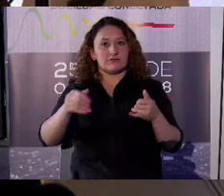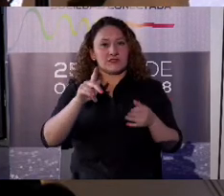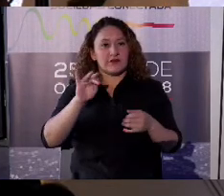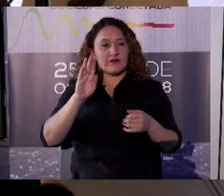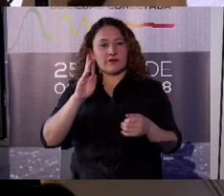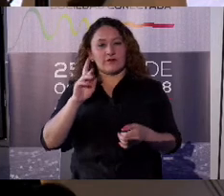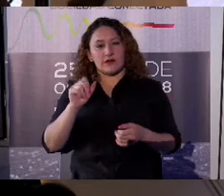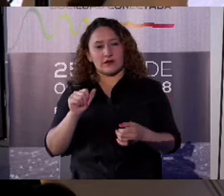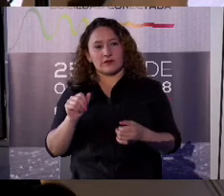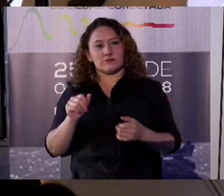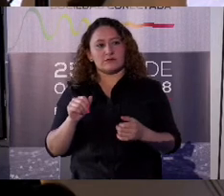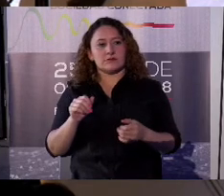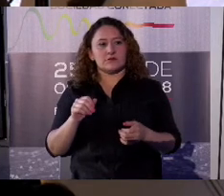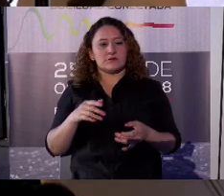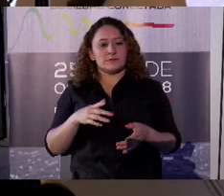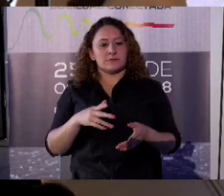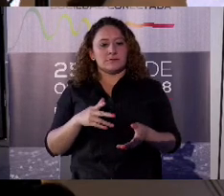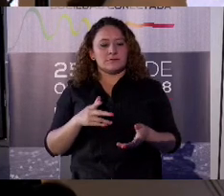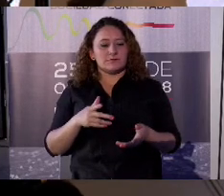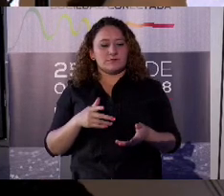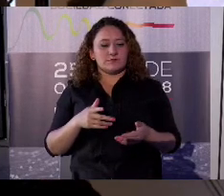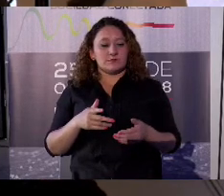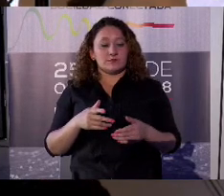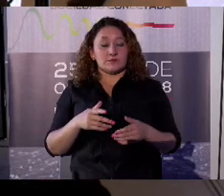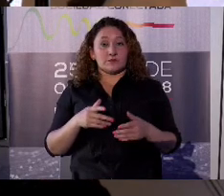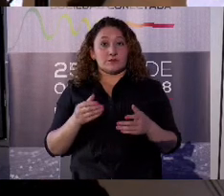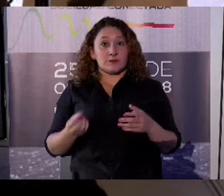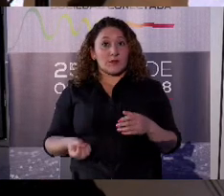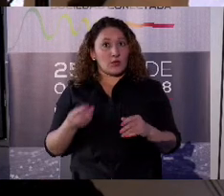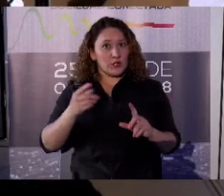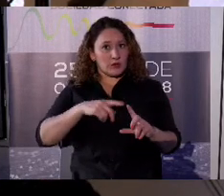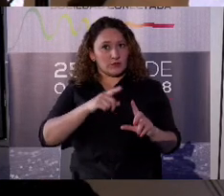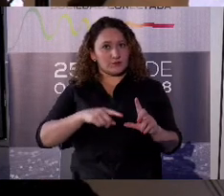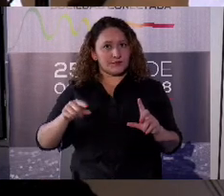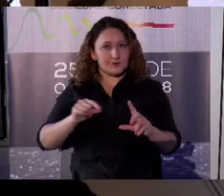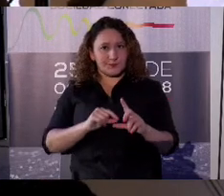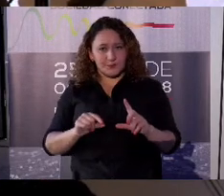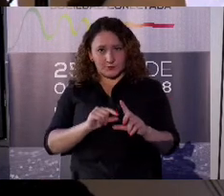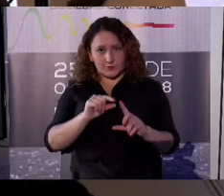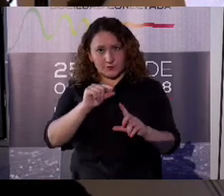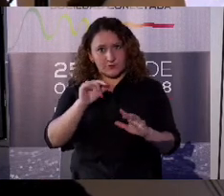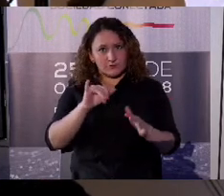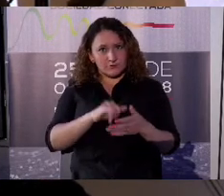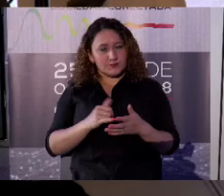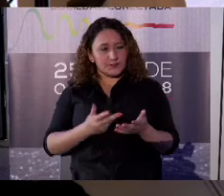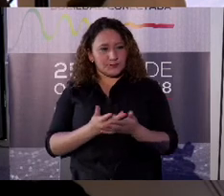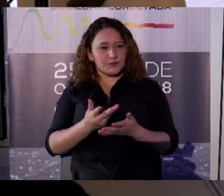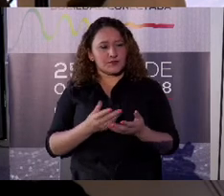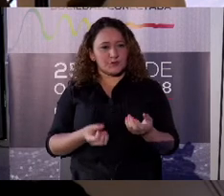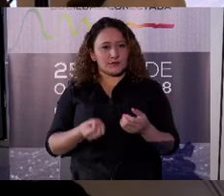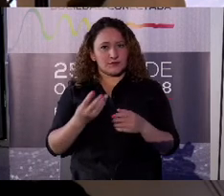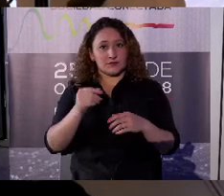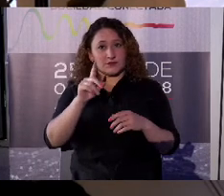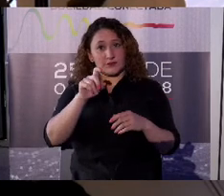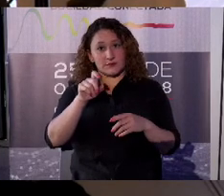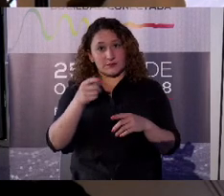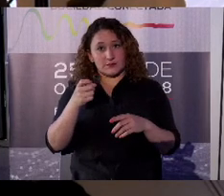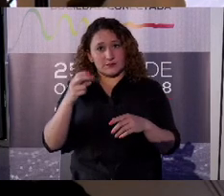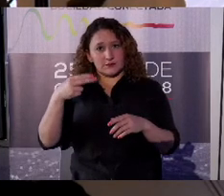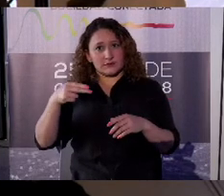a las radiobases. En cuanto a la cantidad de espectro, la recomendación es que abajo de 6 GHz se